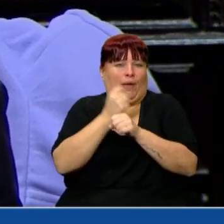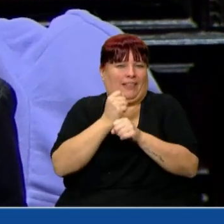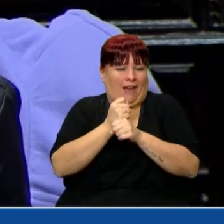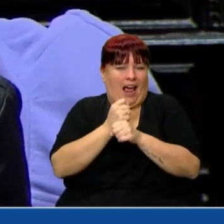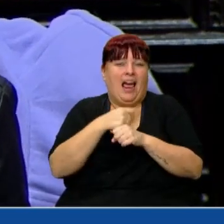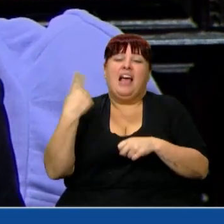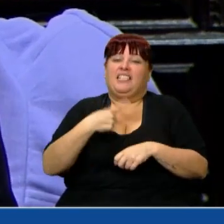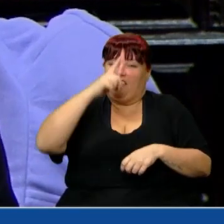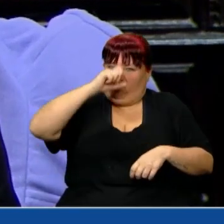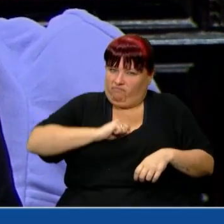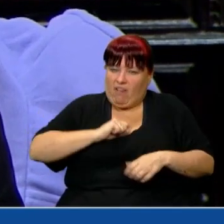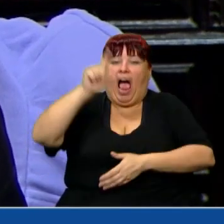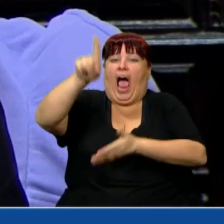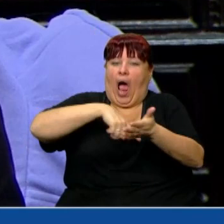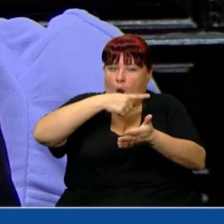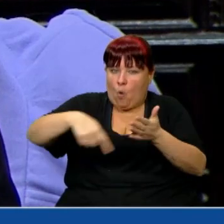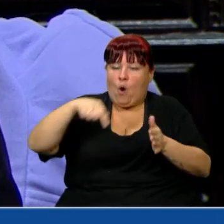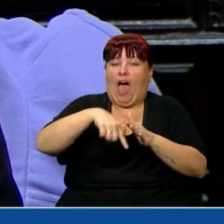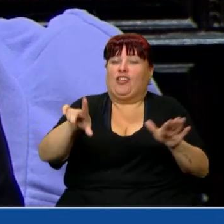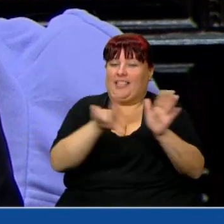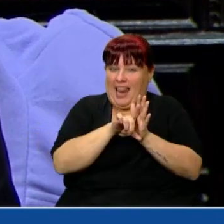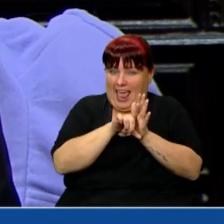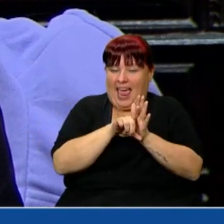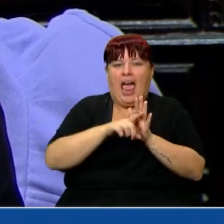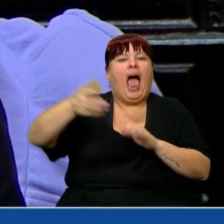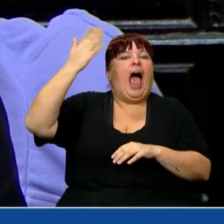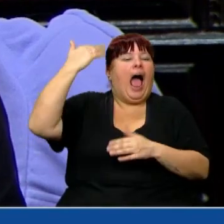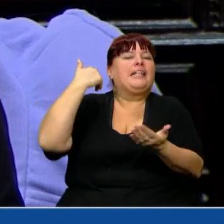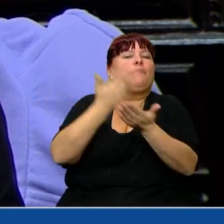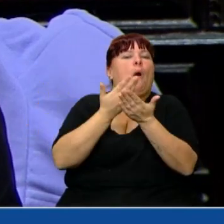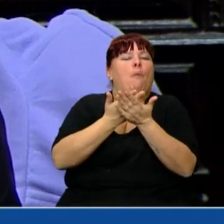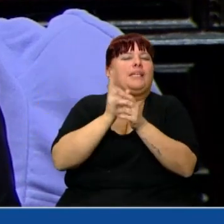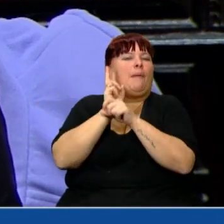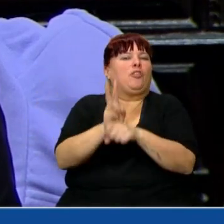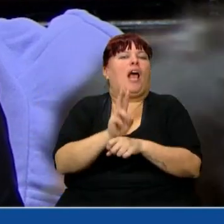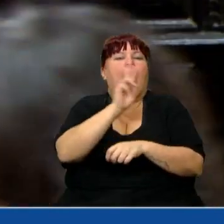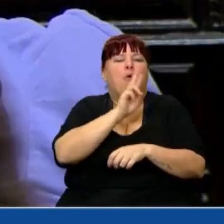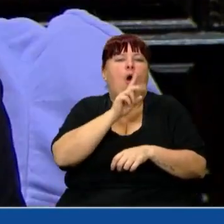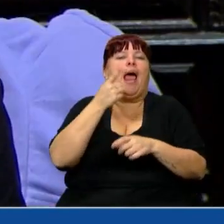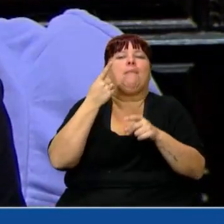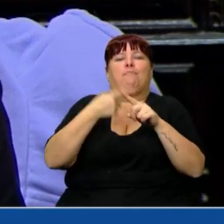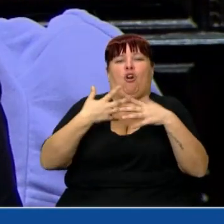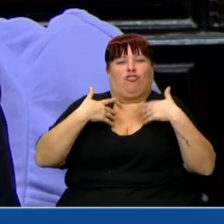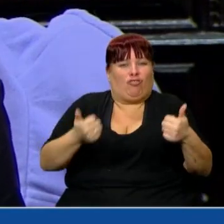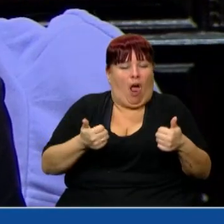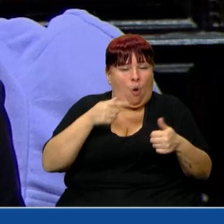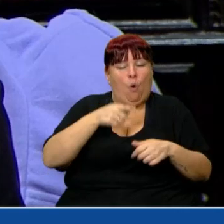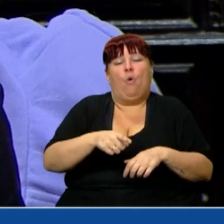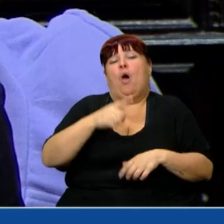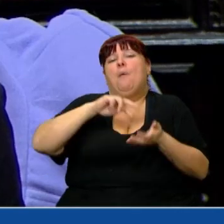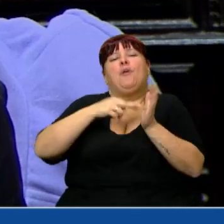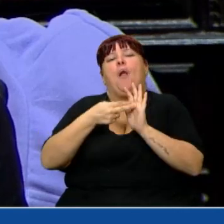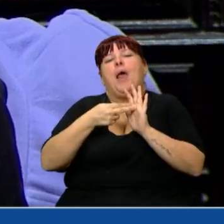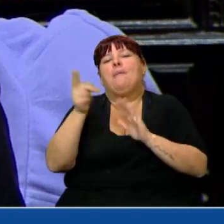Si nos animamos entonces a derogar esta norma que en su momento planteaba una protección a la mujer contra la insalubridad, el problema